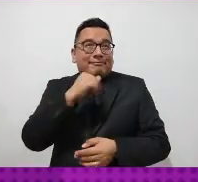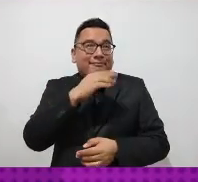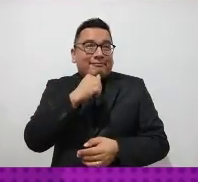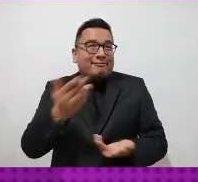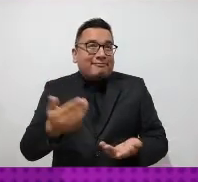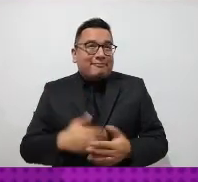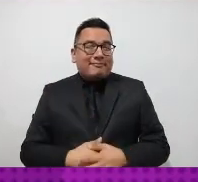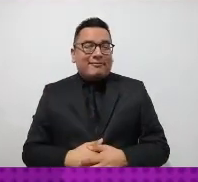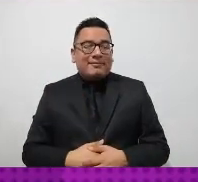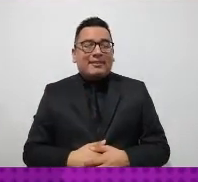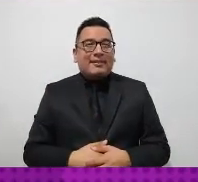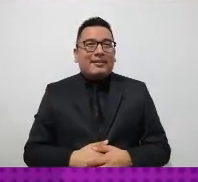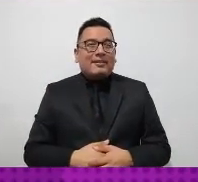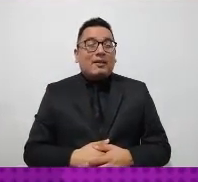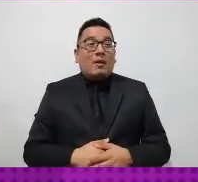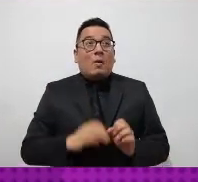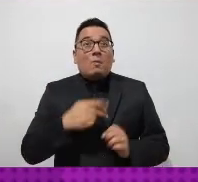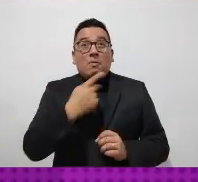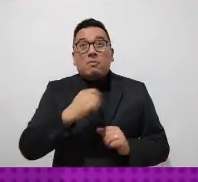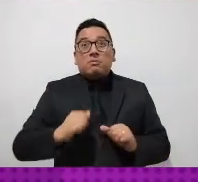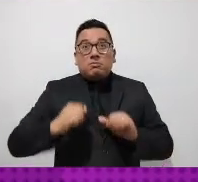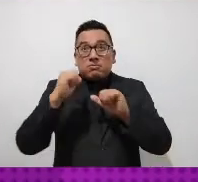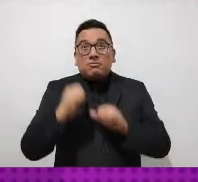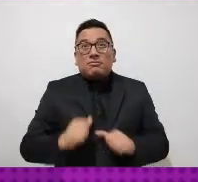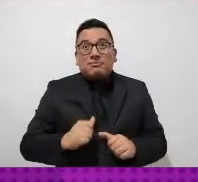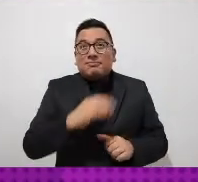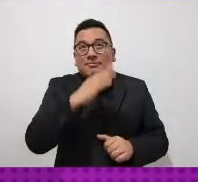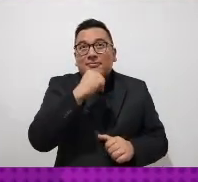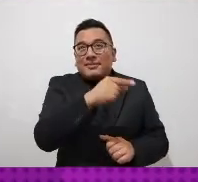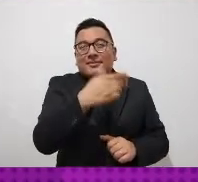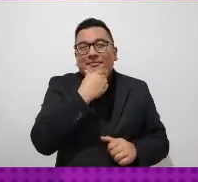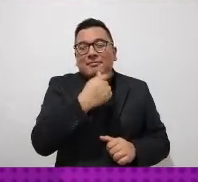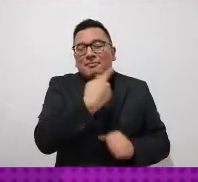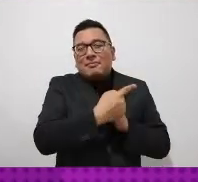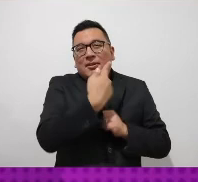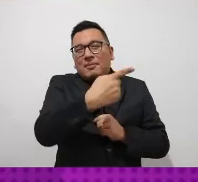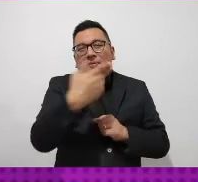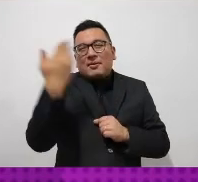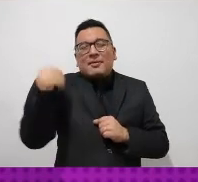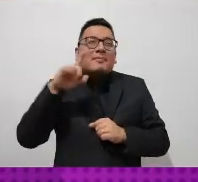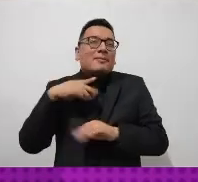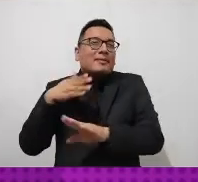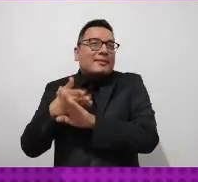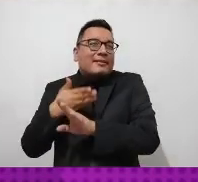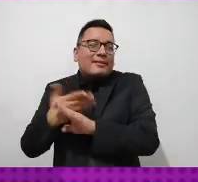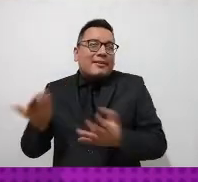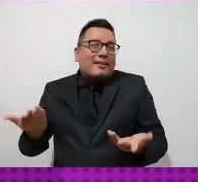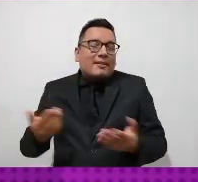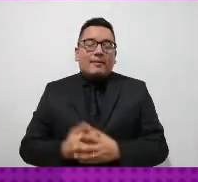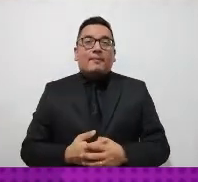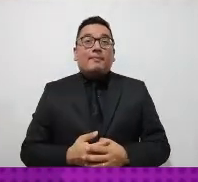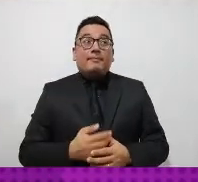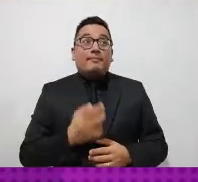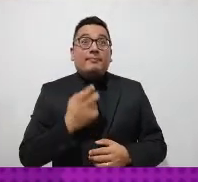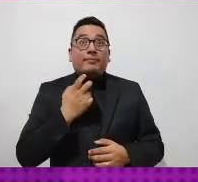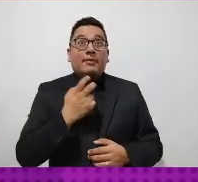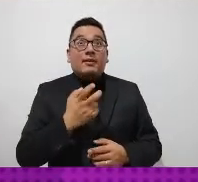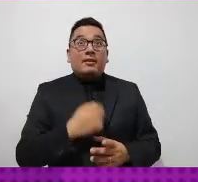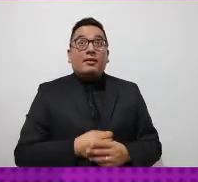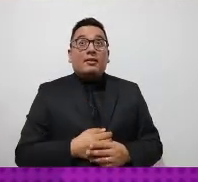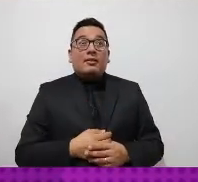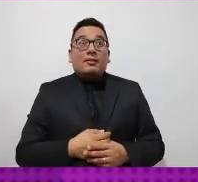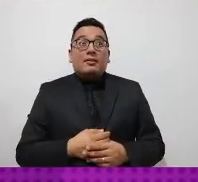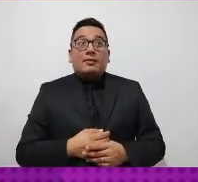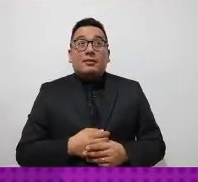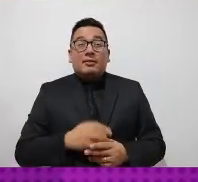Entonces, si se sigue incentivando la cultura de la denuncia y se sigue sancionando, o sea, que no se queden impunes esos actos, pues va